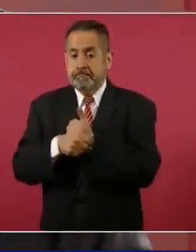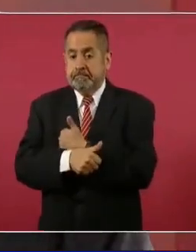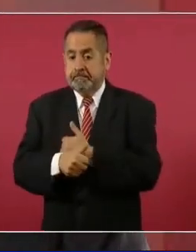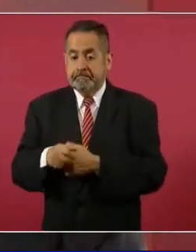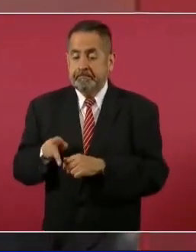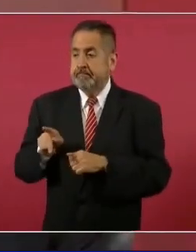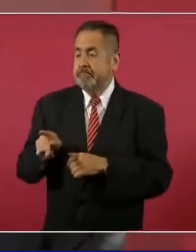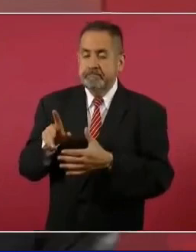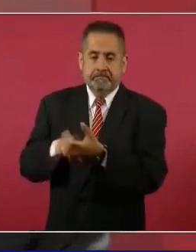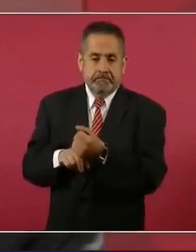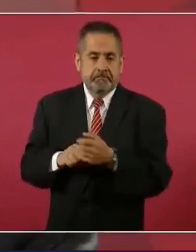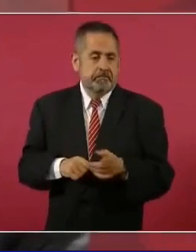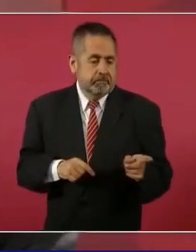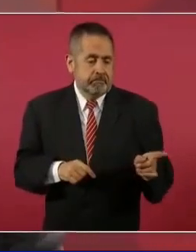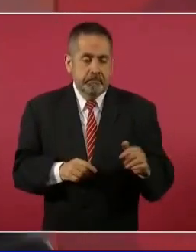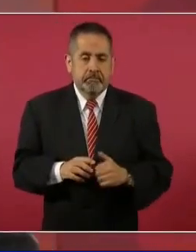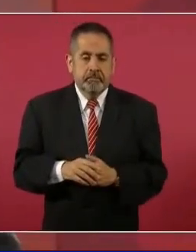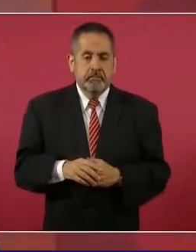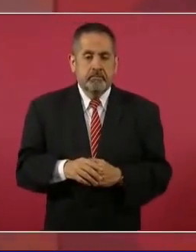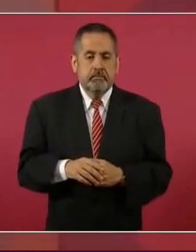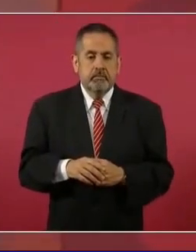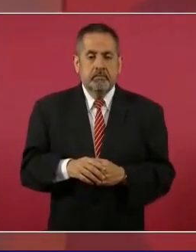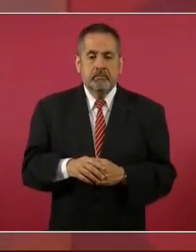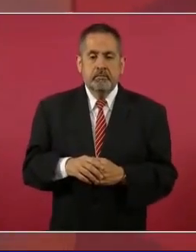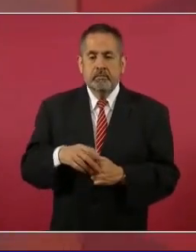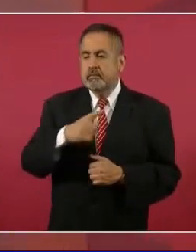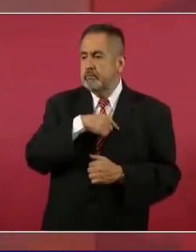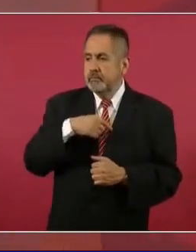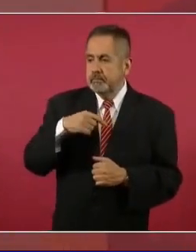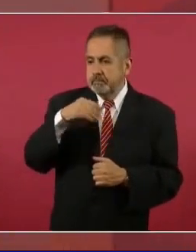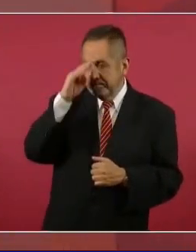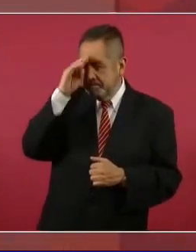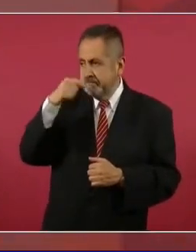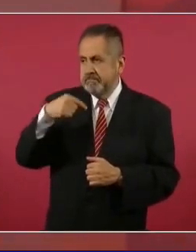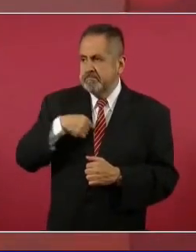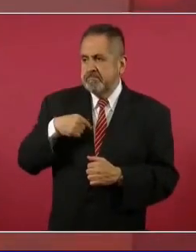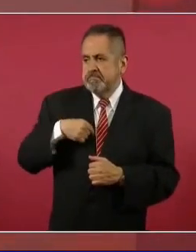o considerados no tomados en cuenta